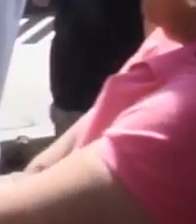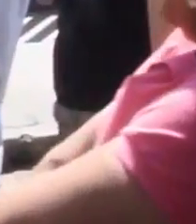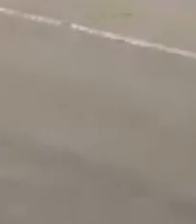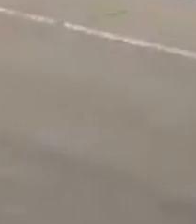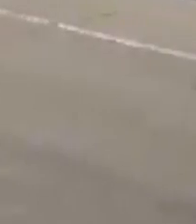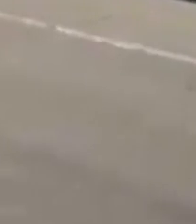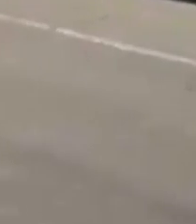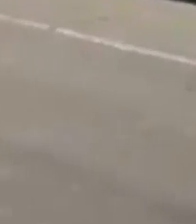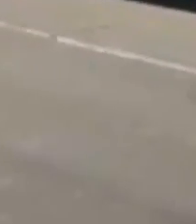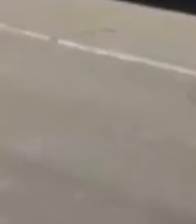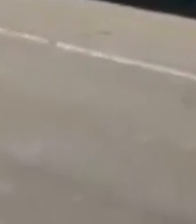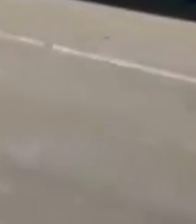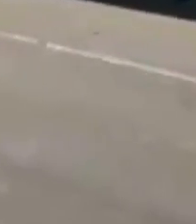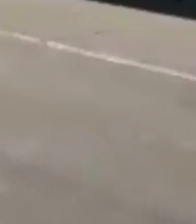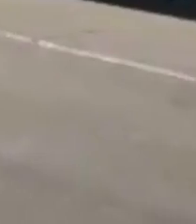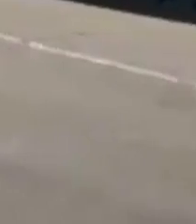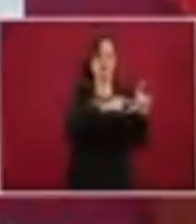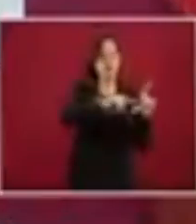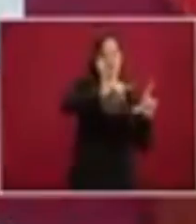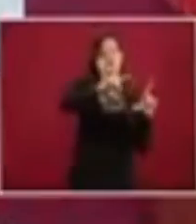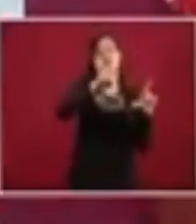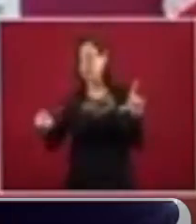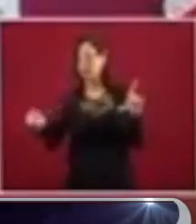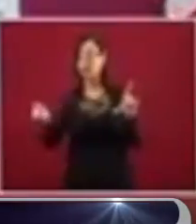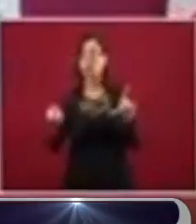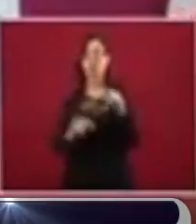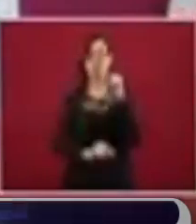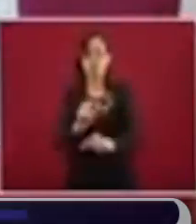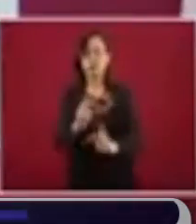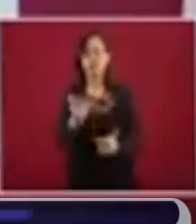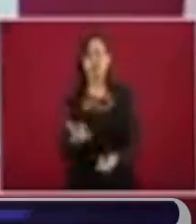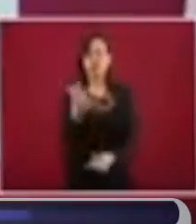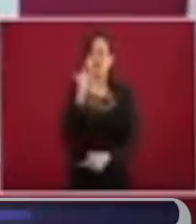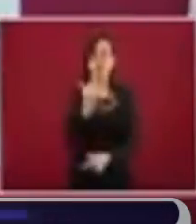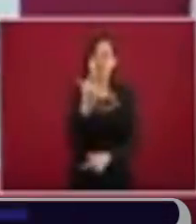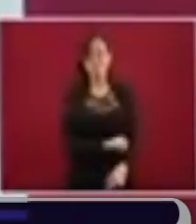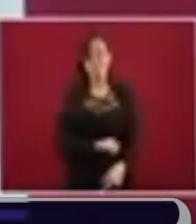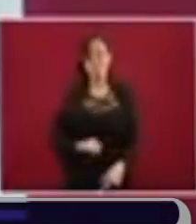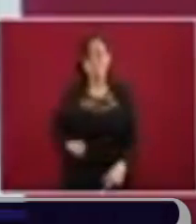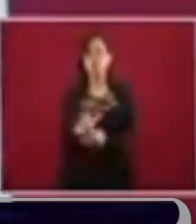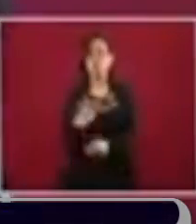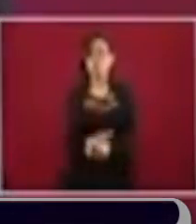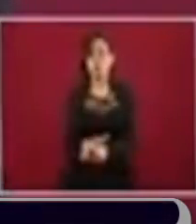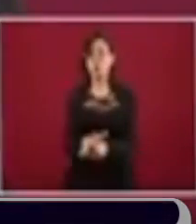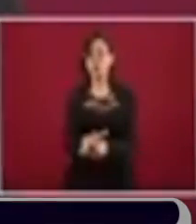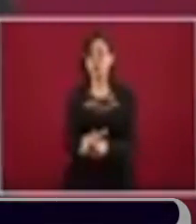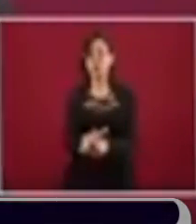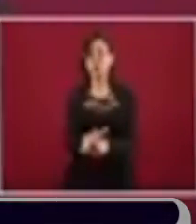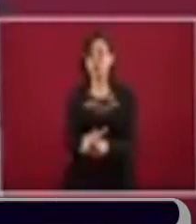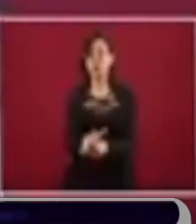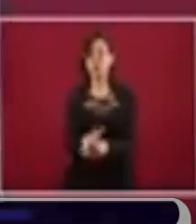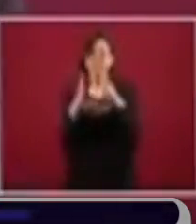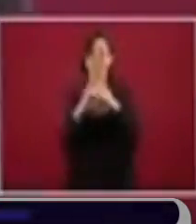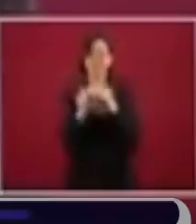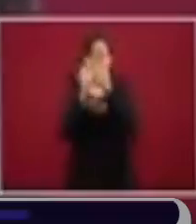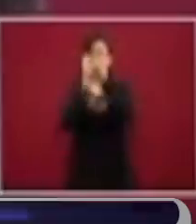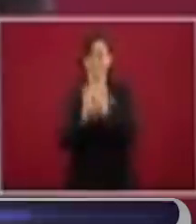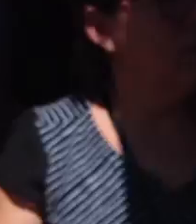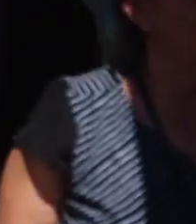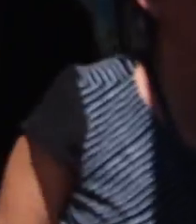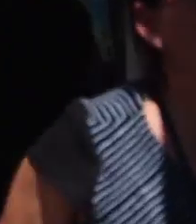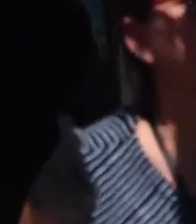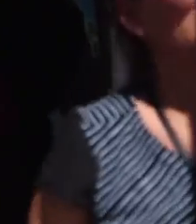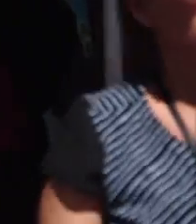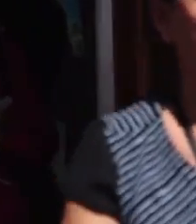nosotros y por eso tenemos que hacer el esfuerzo el sacrificio de quedarnos en la